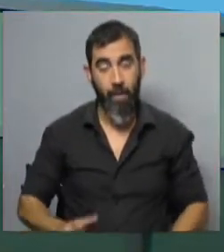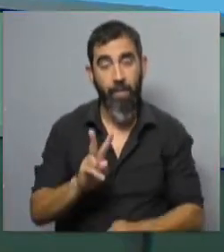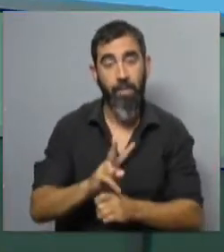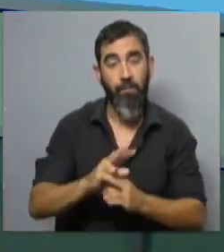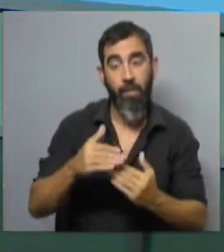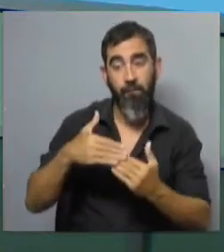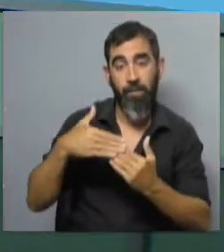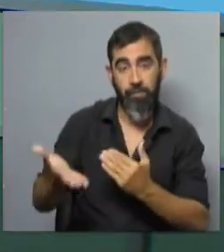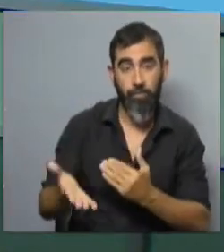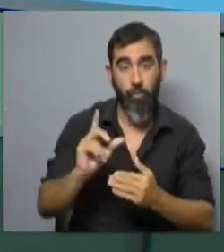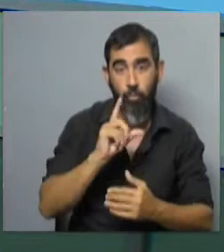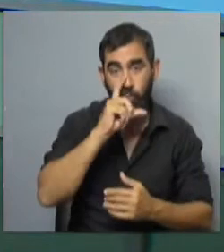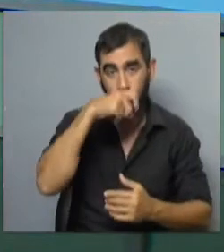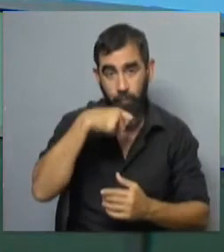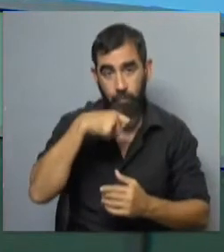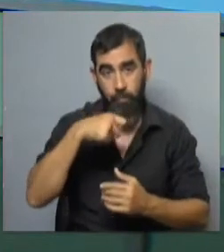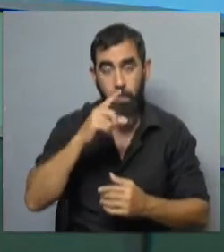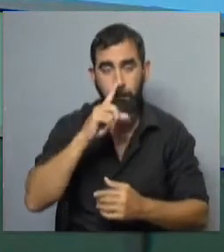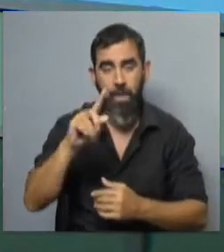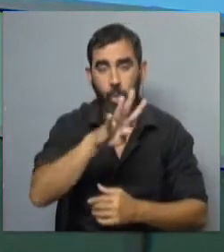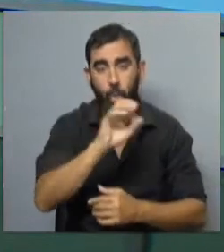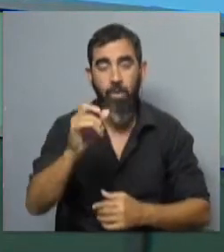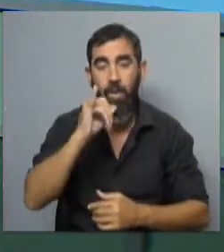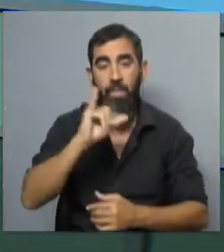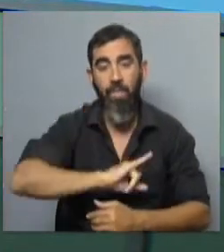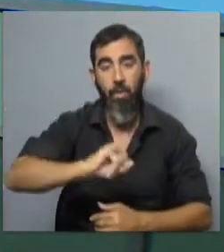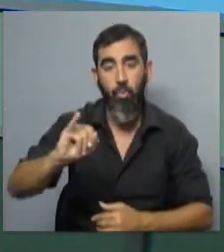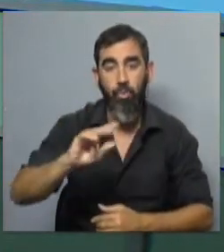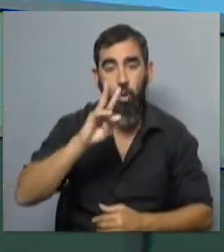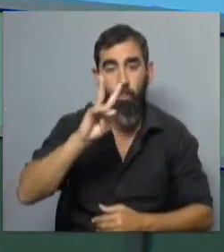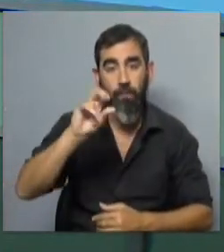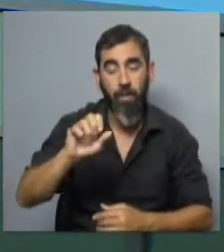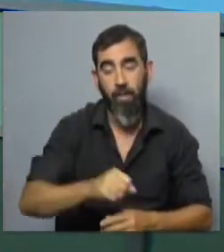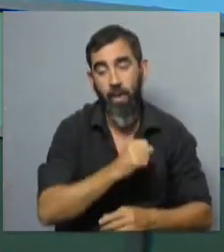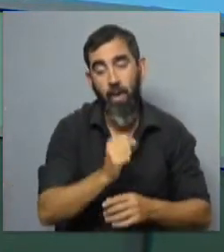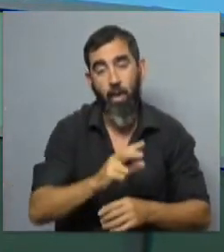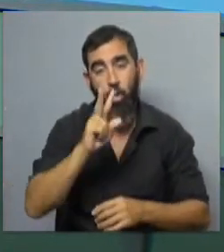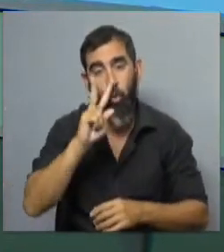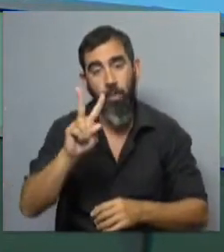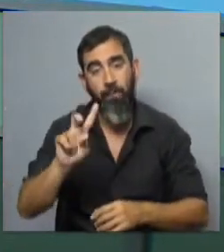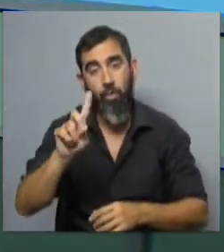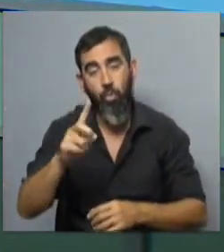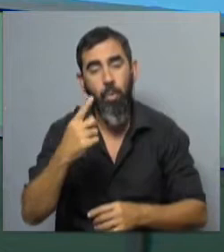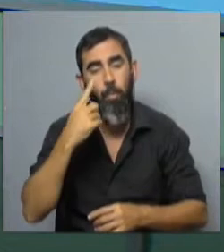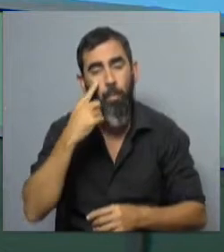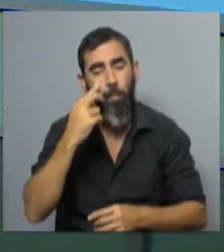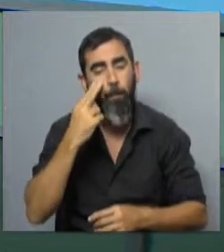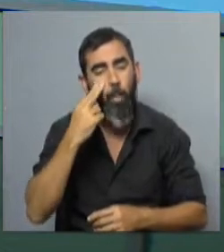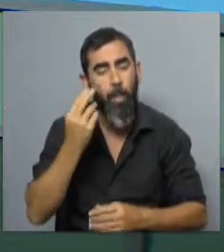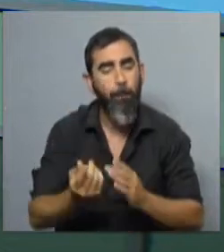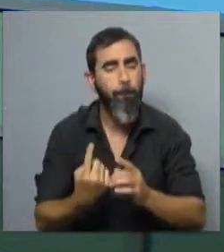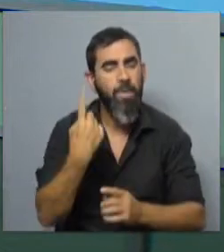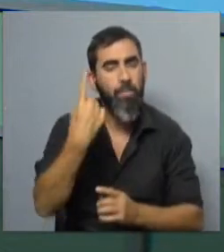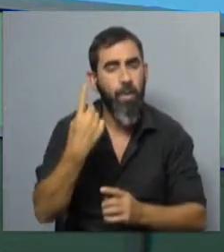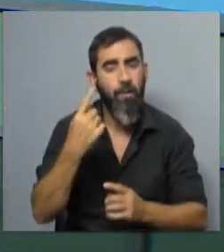del Vecino y la Vecina de Montevideo recibió 1.400 denuncias entre 2020 y 2021. El principal motivo son los